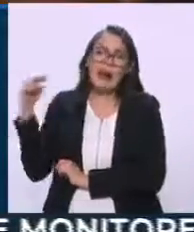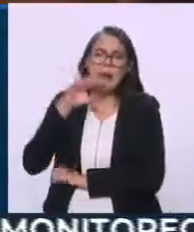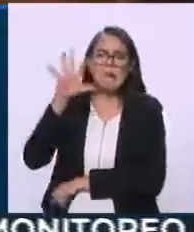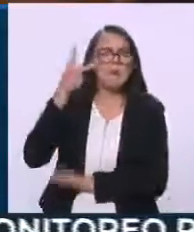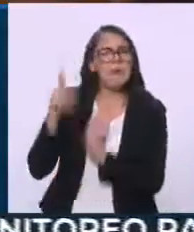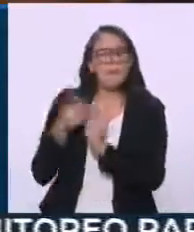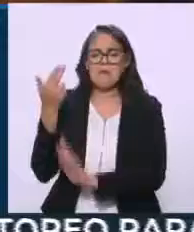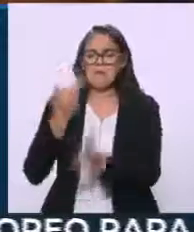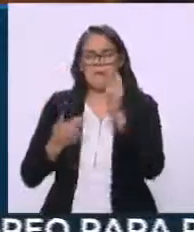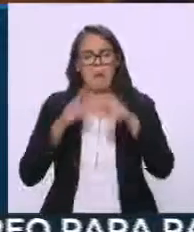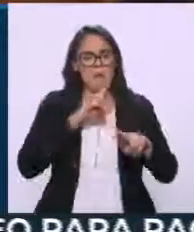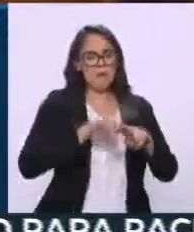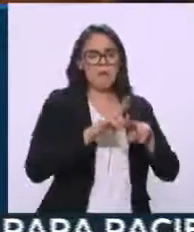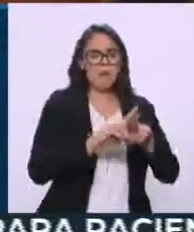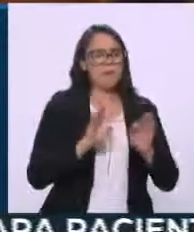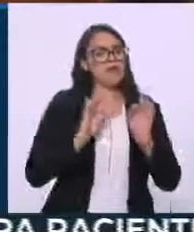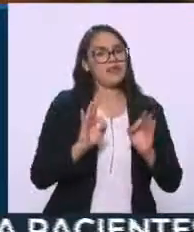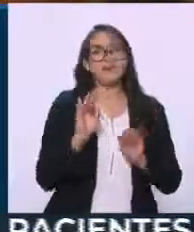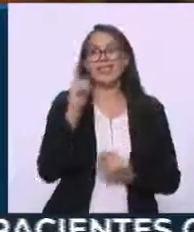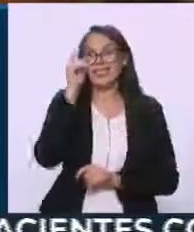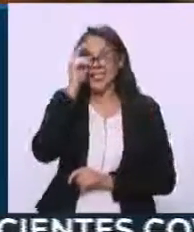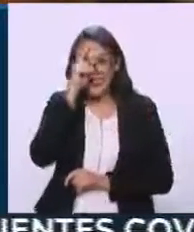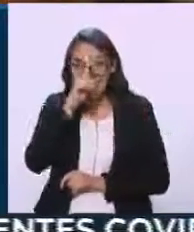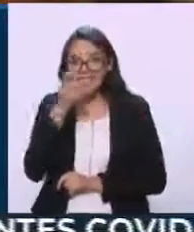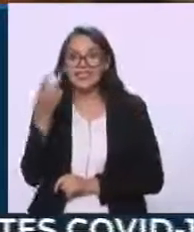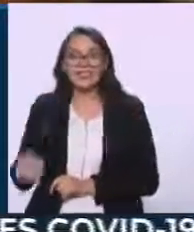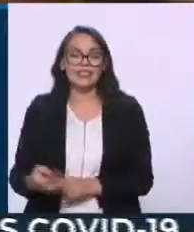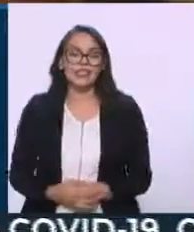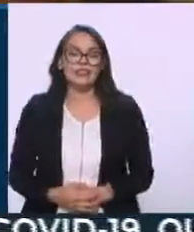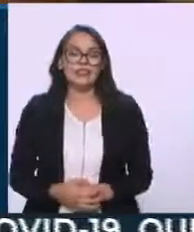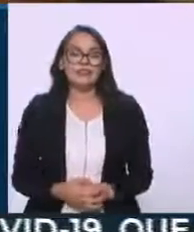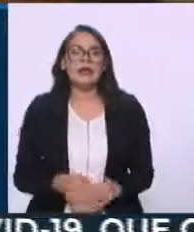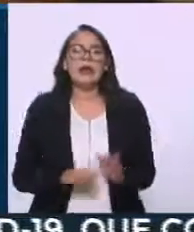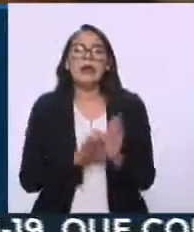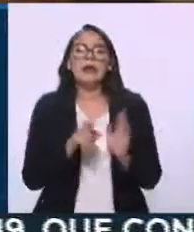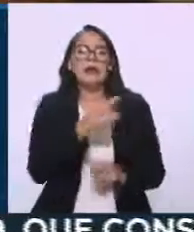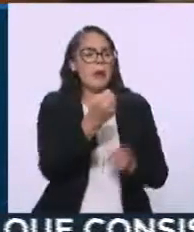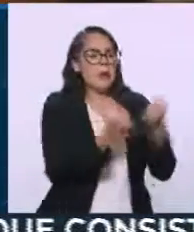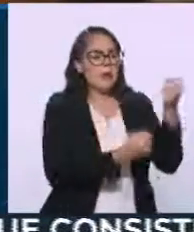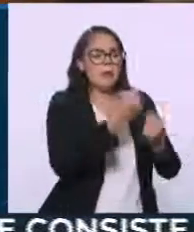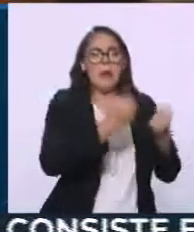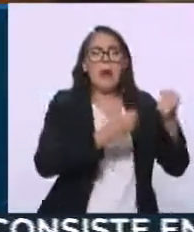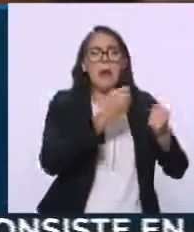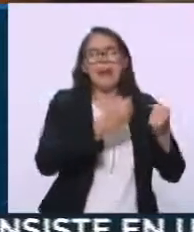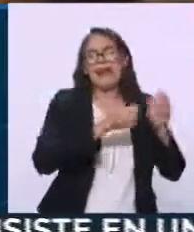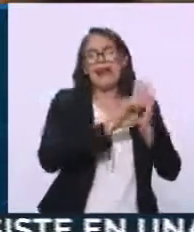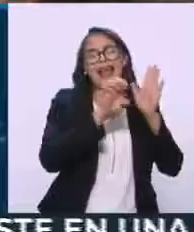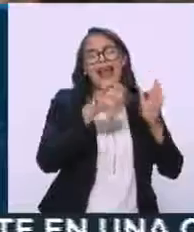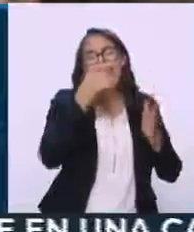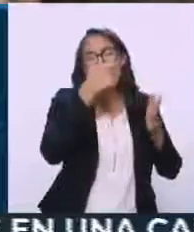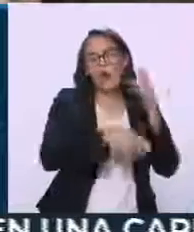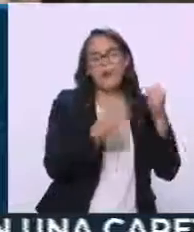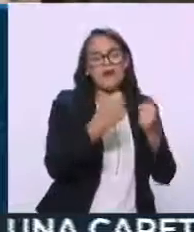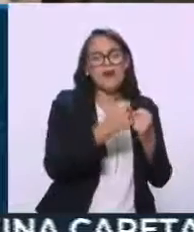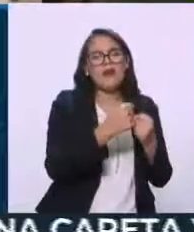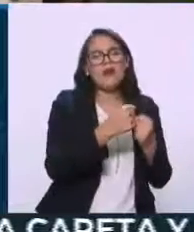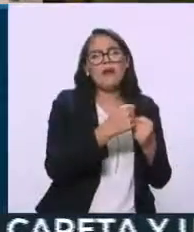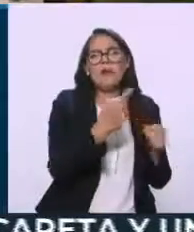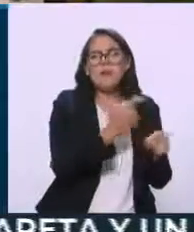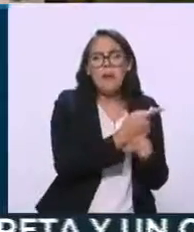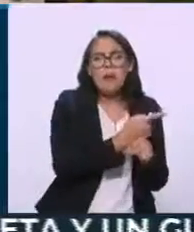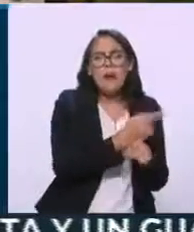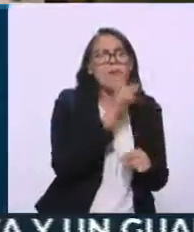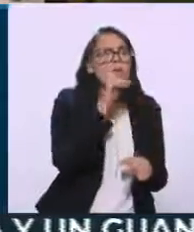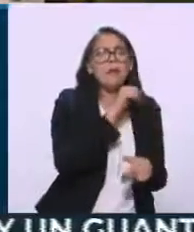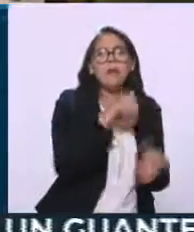que sucede en la manufactura, donde una compra de un vehículo se puede postergar 6 meses, digamos, en el turismo